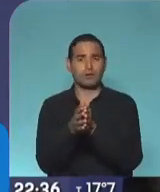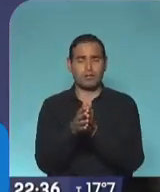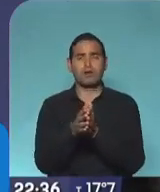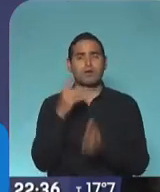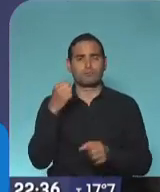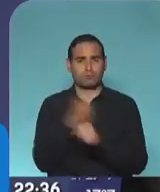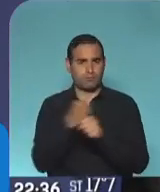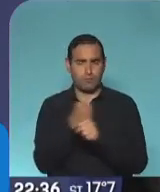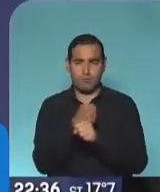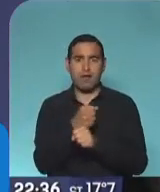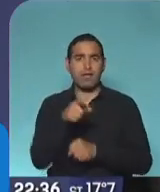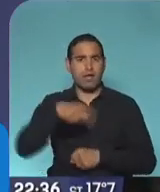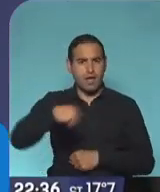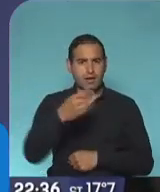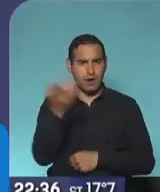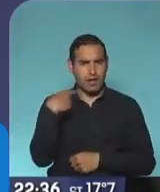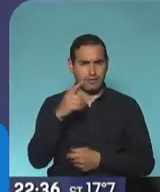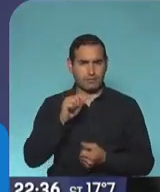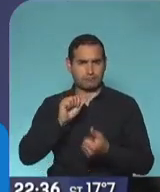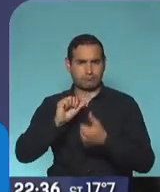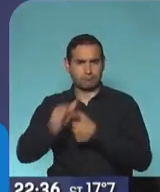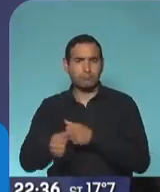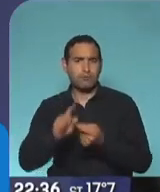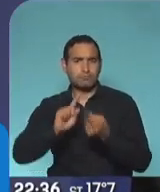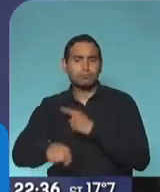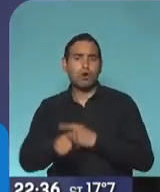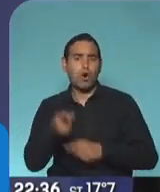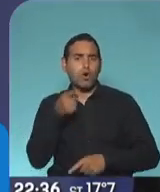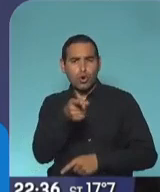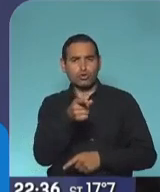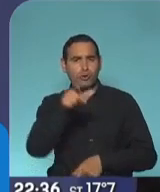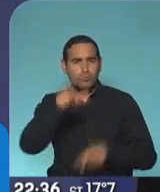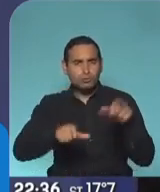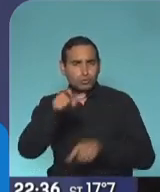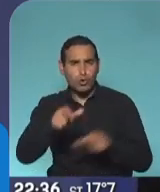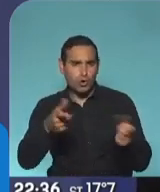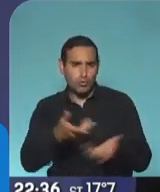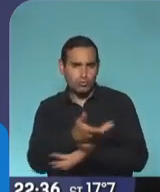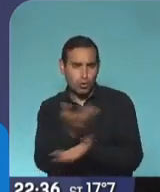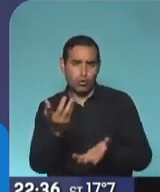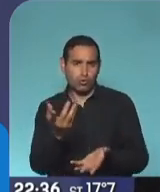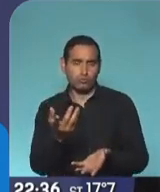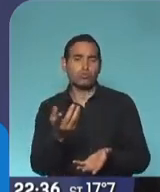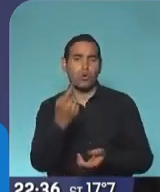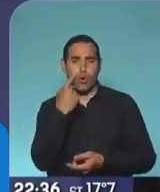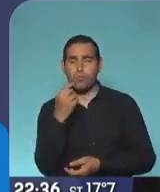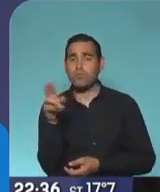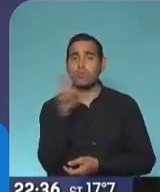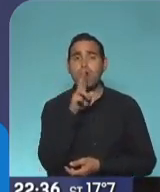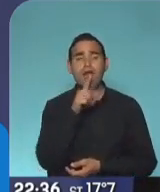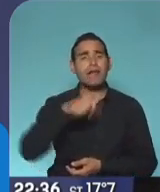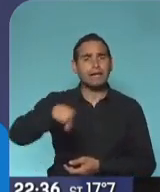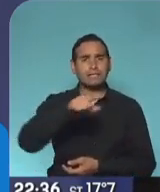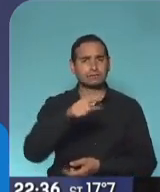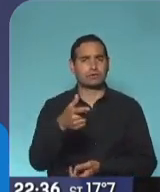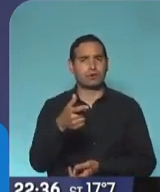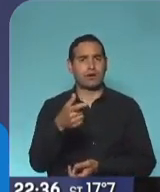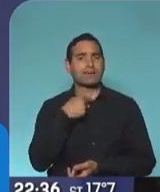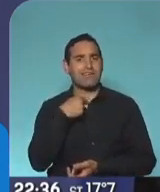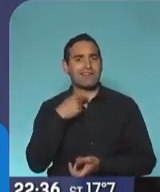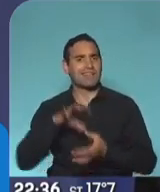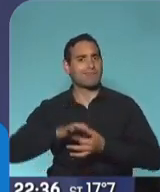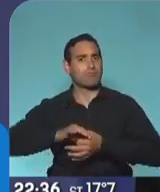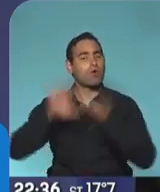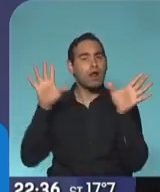la represión y la venganza contra todos aquellos ciudadanos y ciudadanas que han buscado la vía de la democracia para